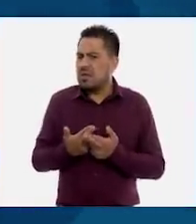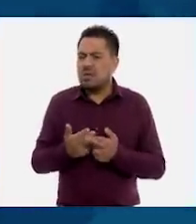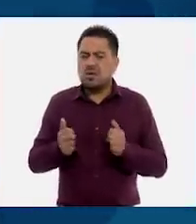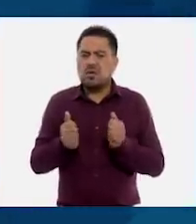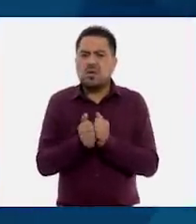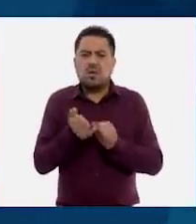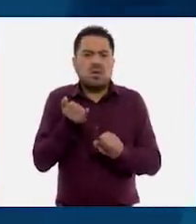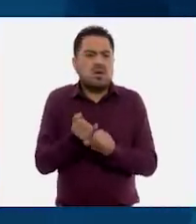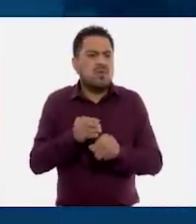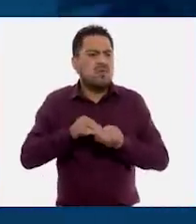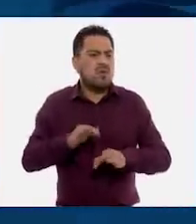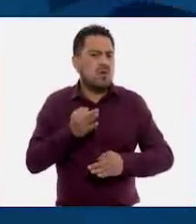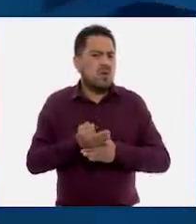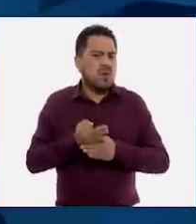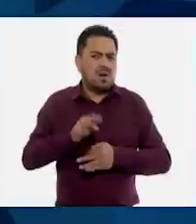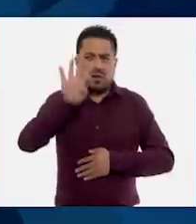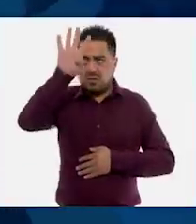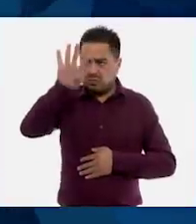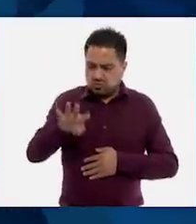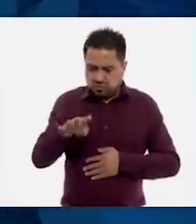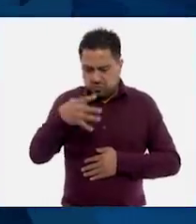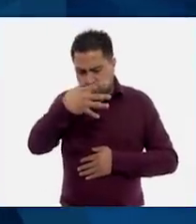con la información que tiene ahí?